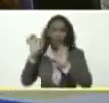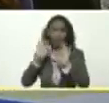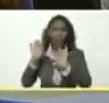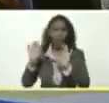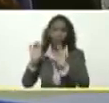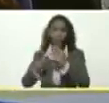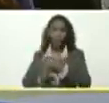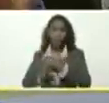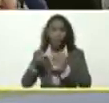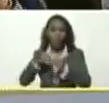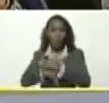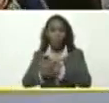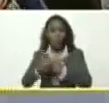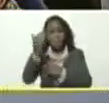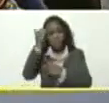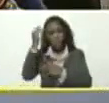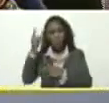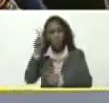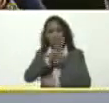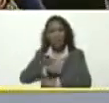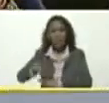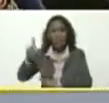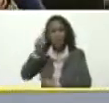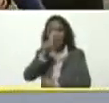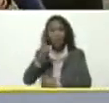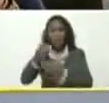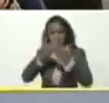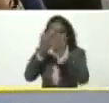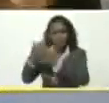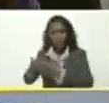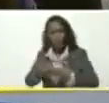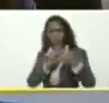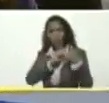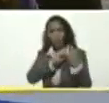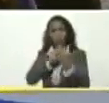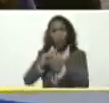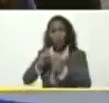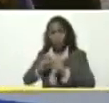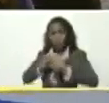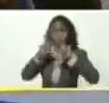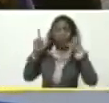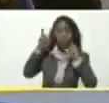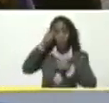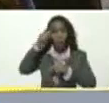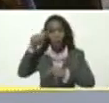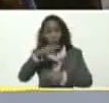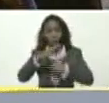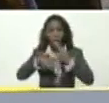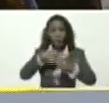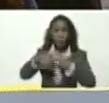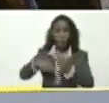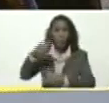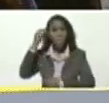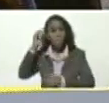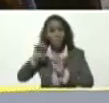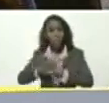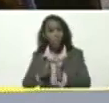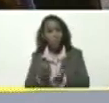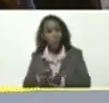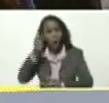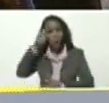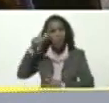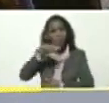Los debates, los círculos de estudio, nuestra admiración por los pueblos revolucionarios del mundo, por el